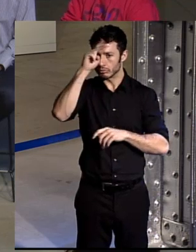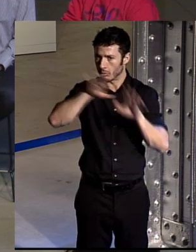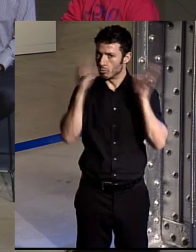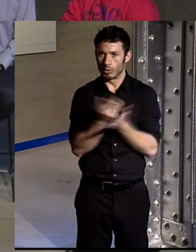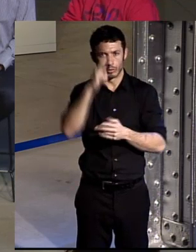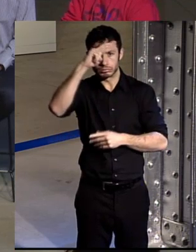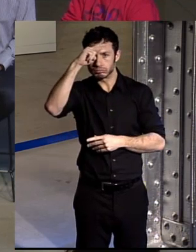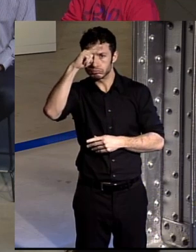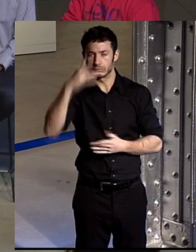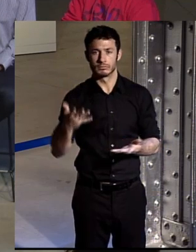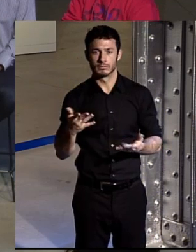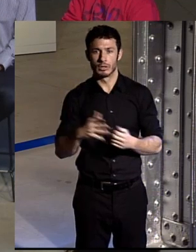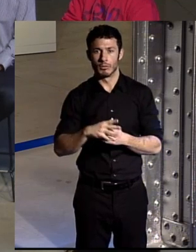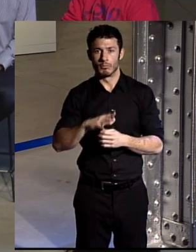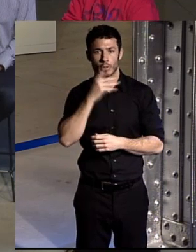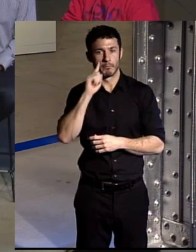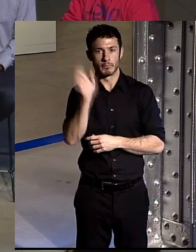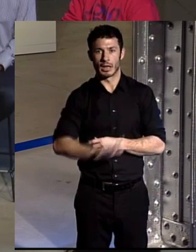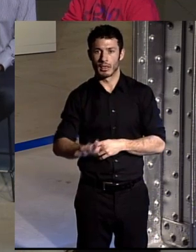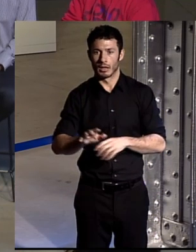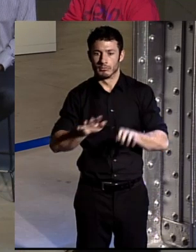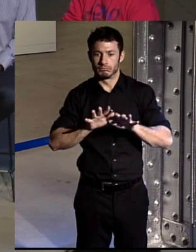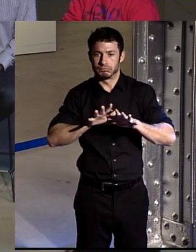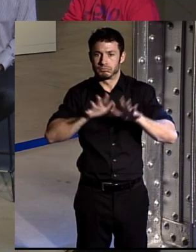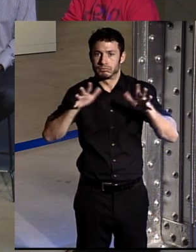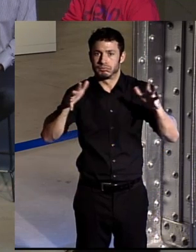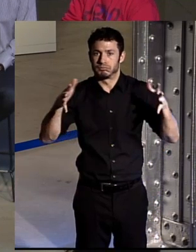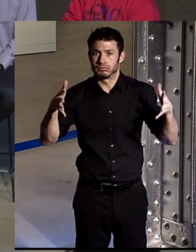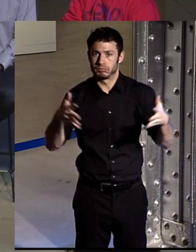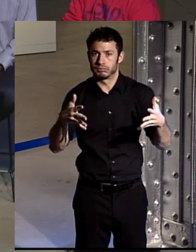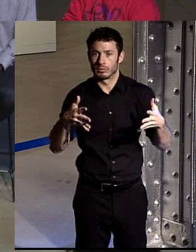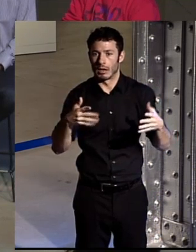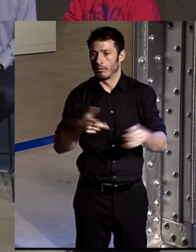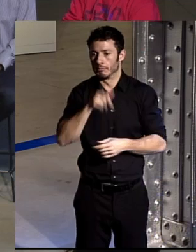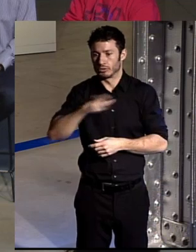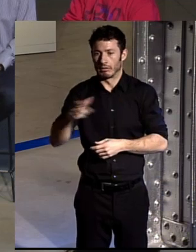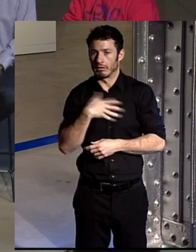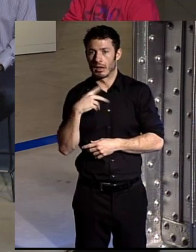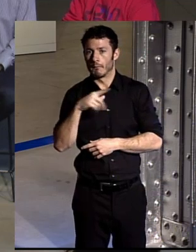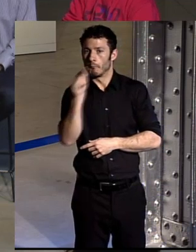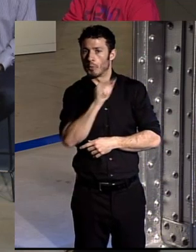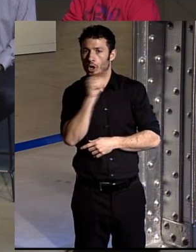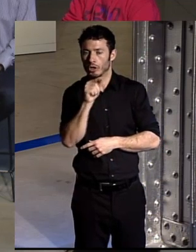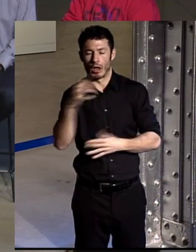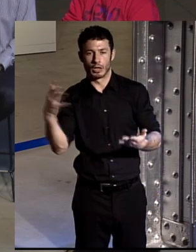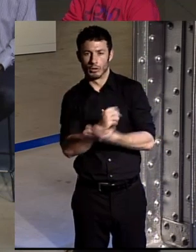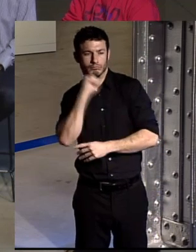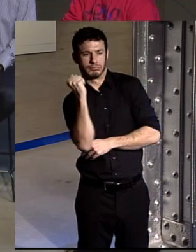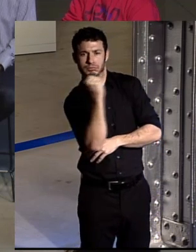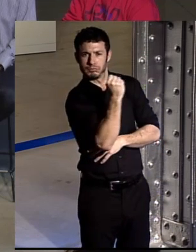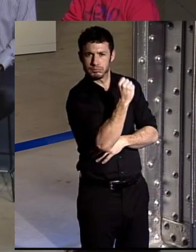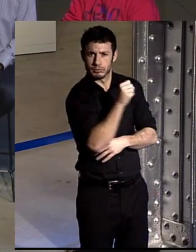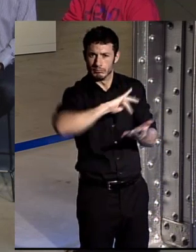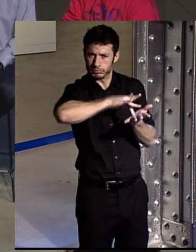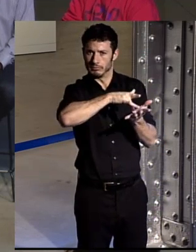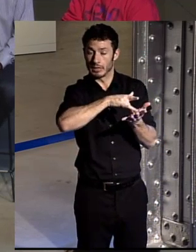mundo, porque parece que se está extendiendo por más sitios de la cuenta y hay gente que quiere matar a todos los mosquitos de la Tierra. Con lo cual, vamos a ver si